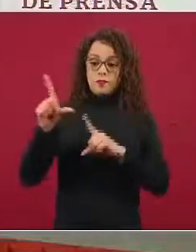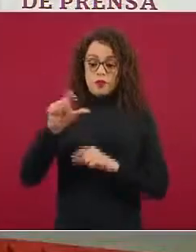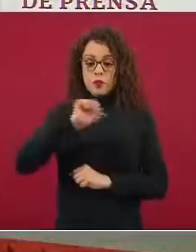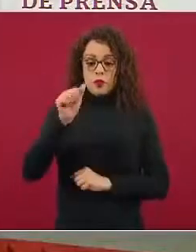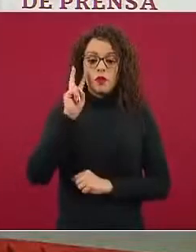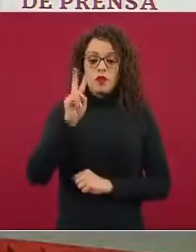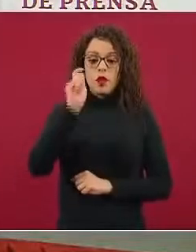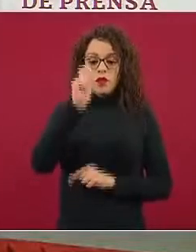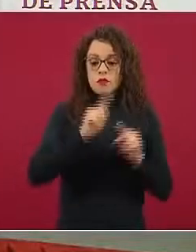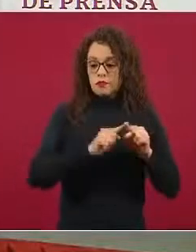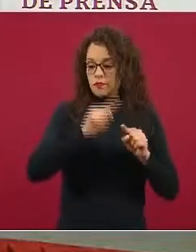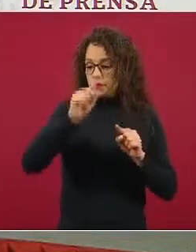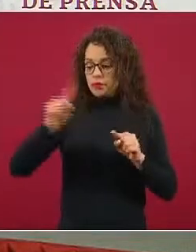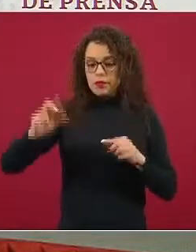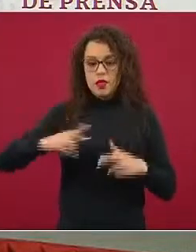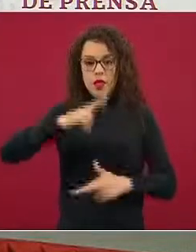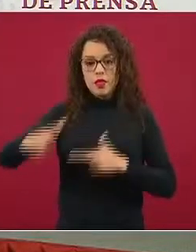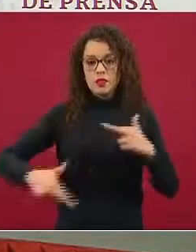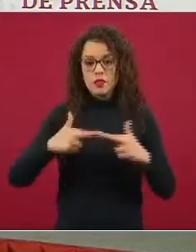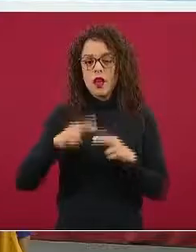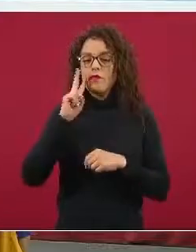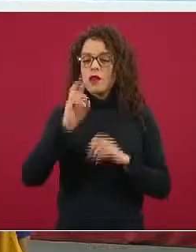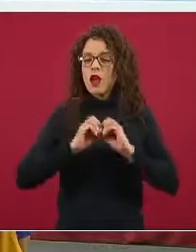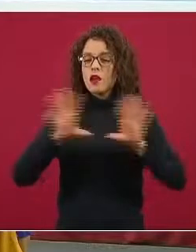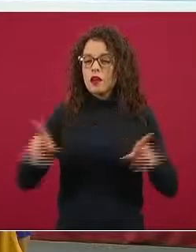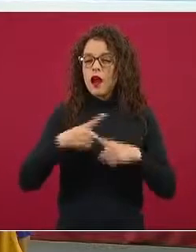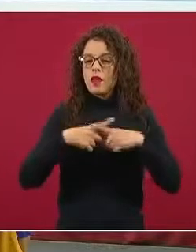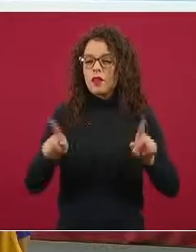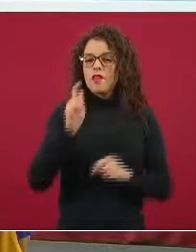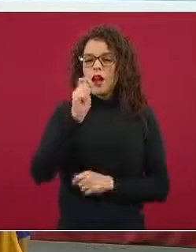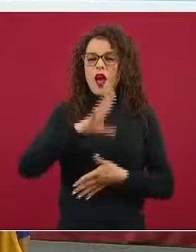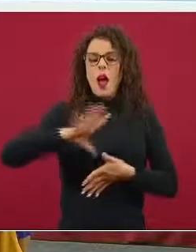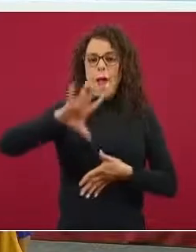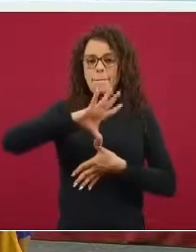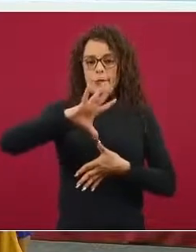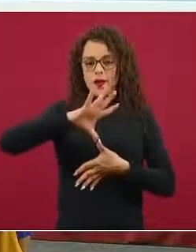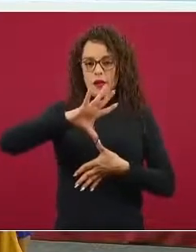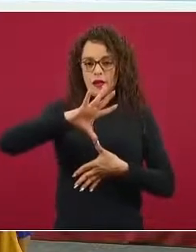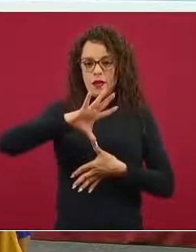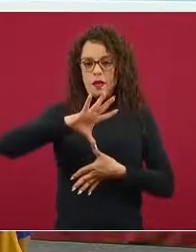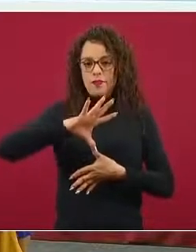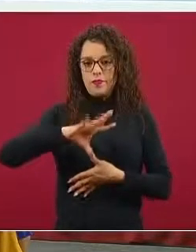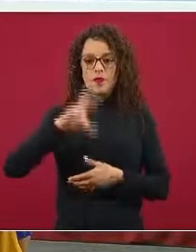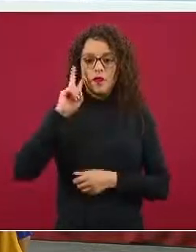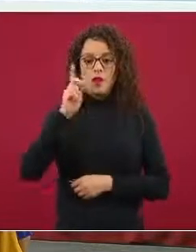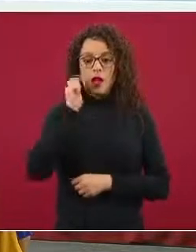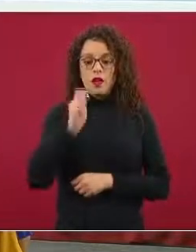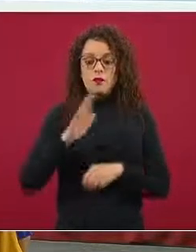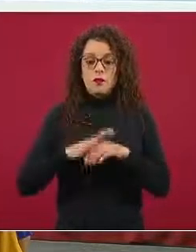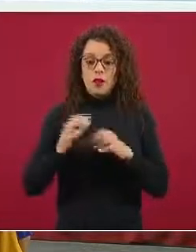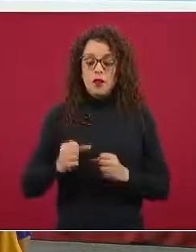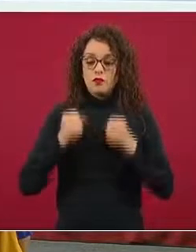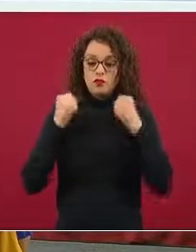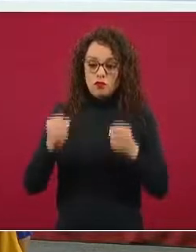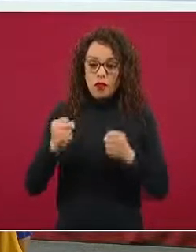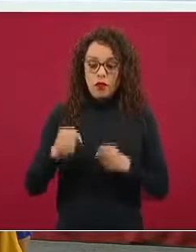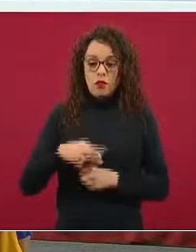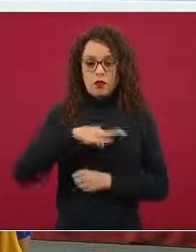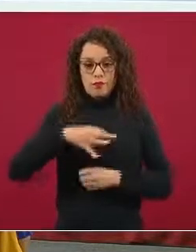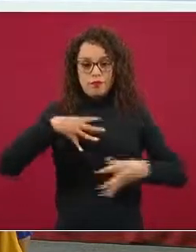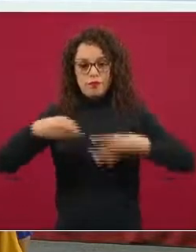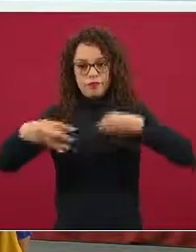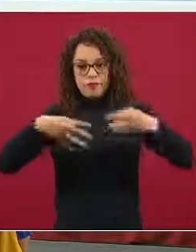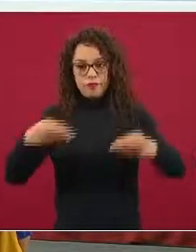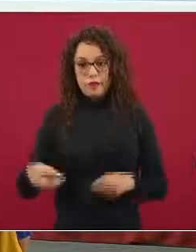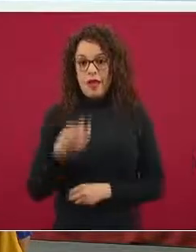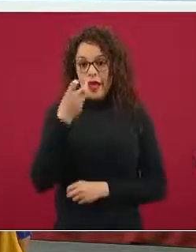más diferenciadas en el caso de América, para ver un poco la intensidad epidémica, pandémica que se está teniendo en